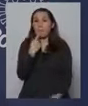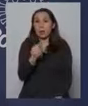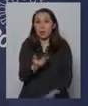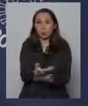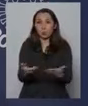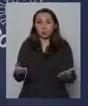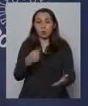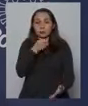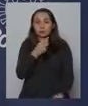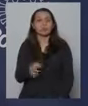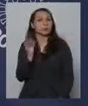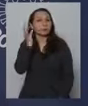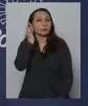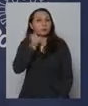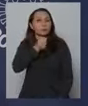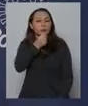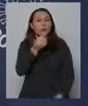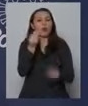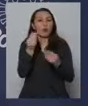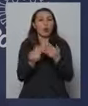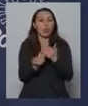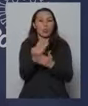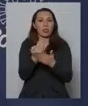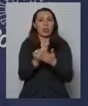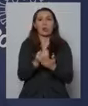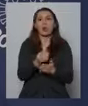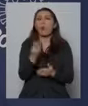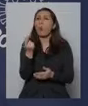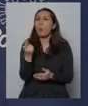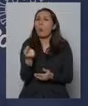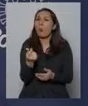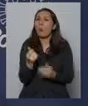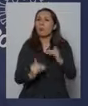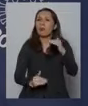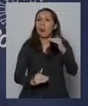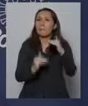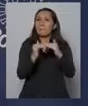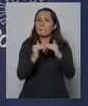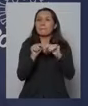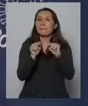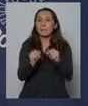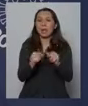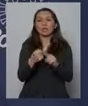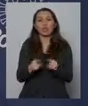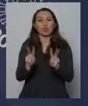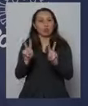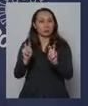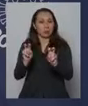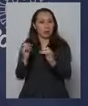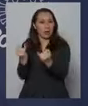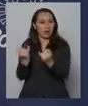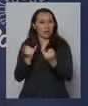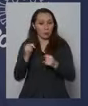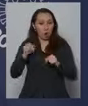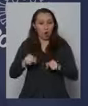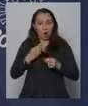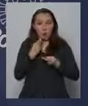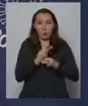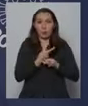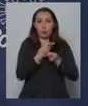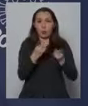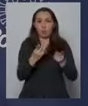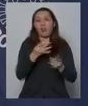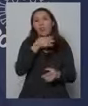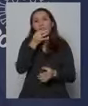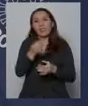¿Preguntas? Buenos días, subsecretarios. ¿Cuánto es el valor máximo fijado? Y sobre otra información también entregada hoy día,